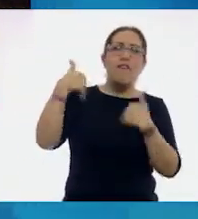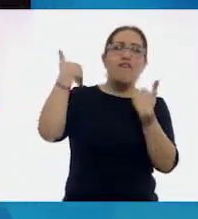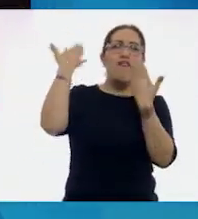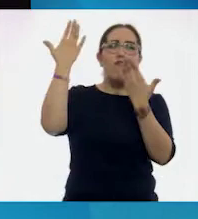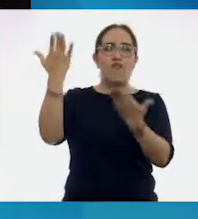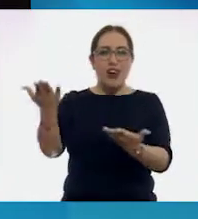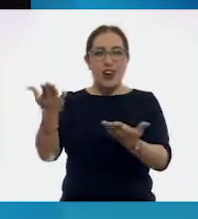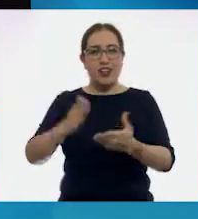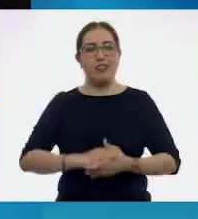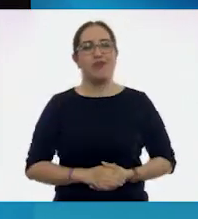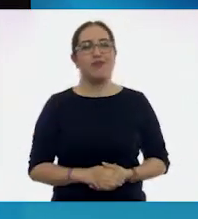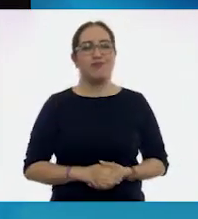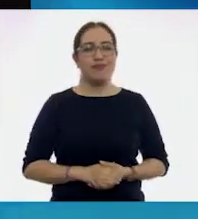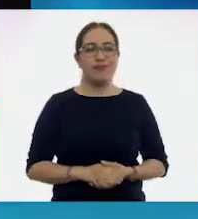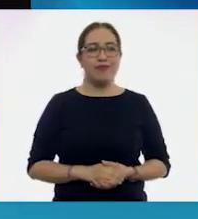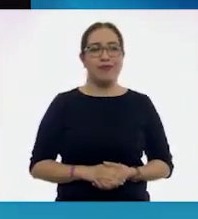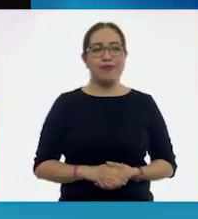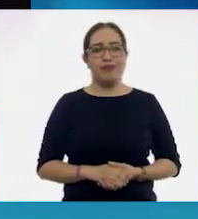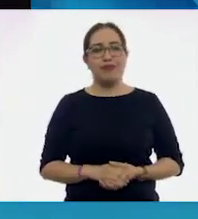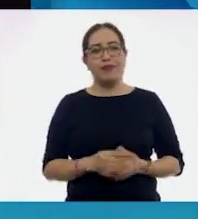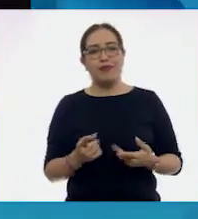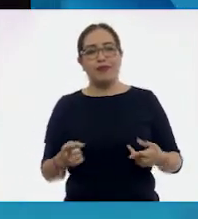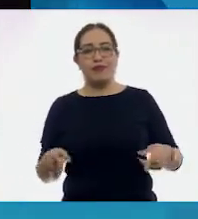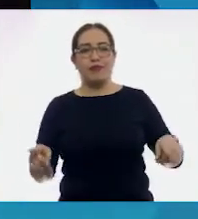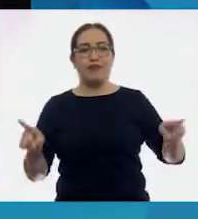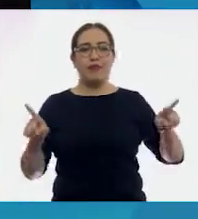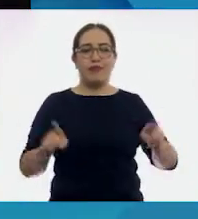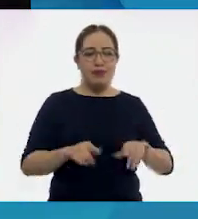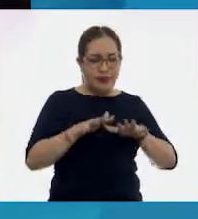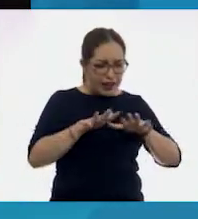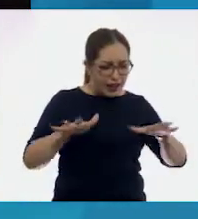salir después del